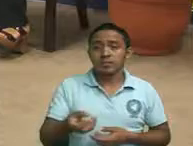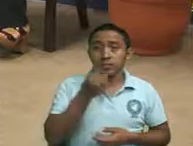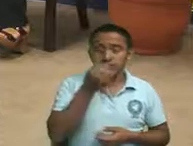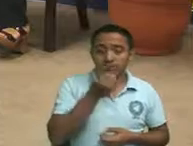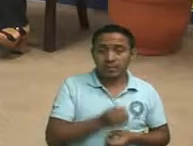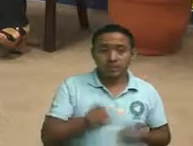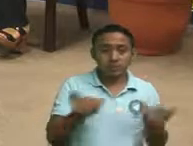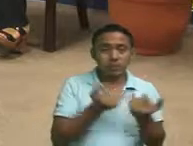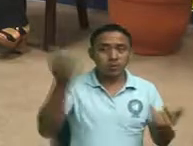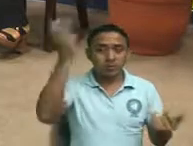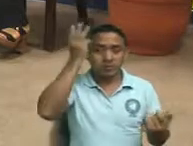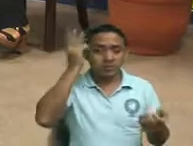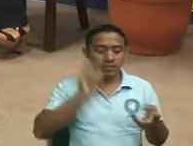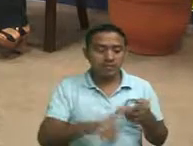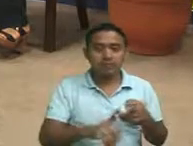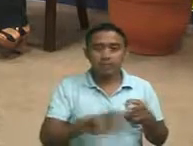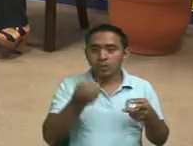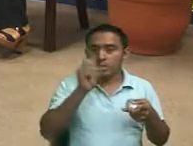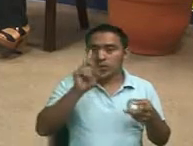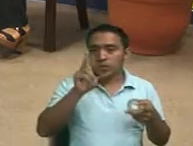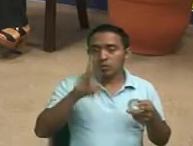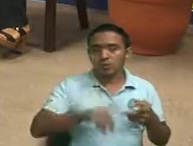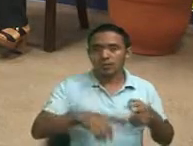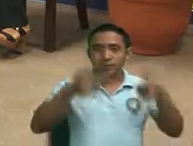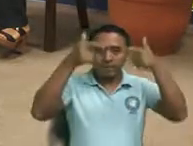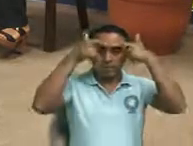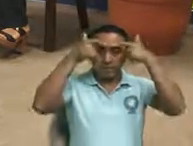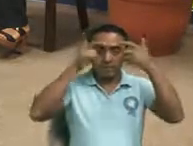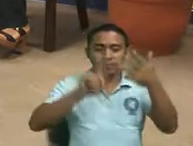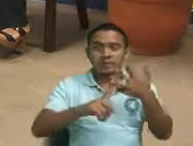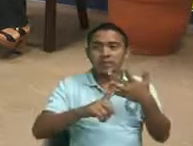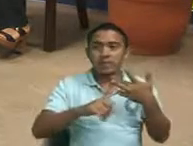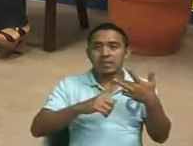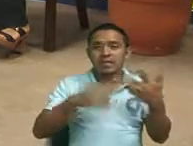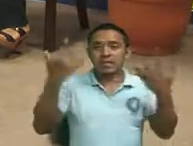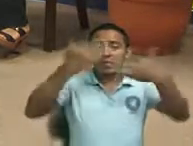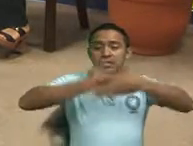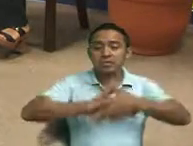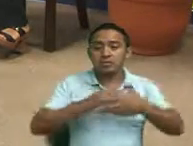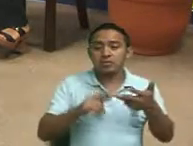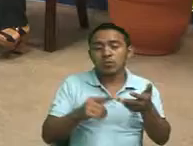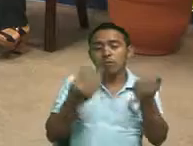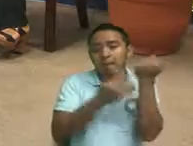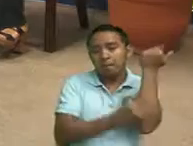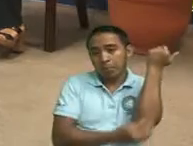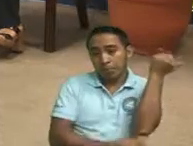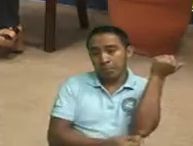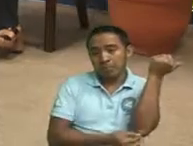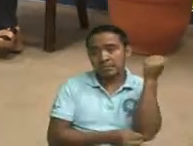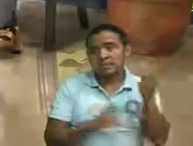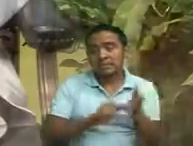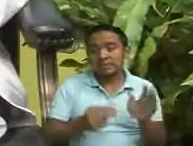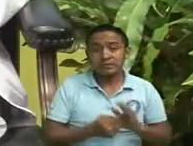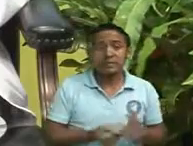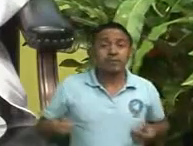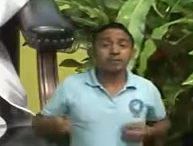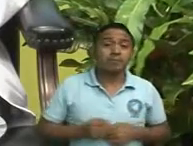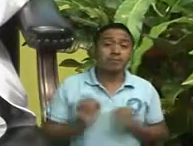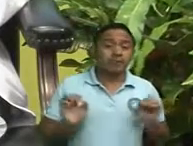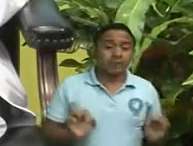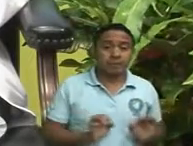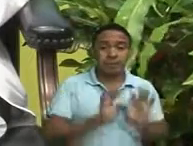rey, almorzar como príncipe y cenar, dice uno, como mendigo, ¿ya? Sí. El desayuno es el alimento